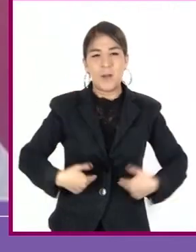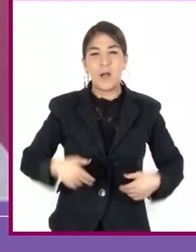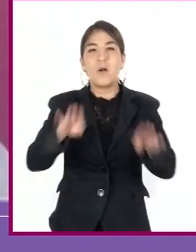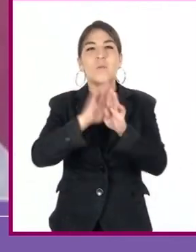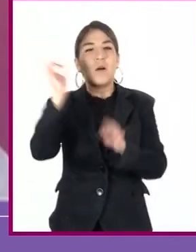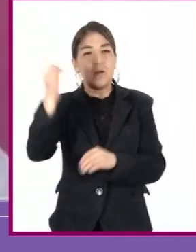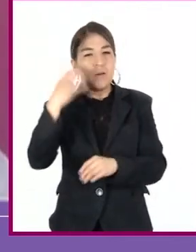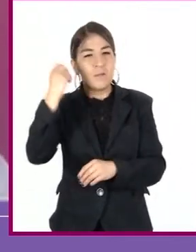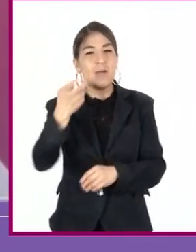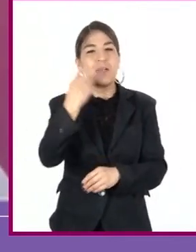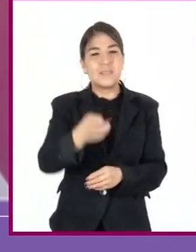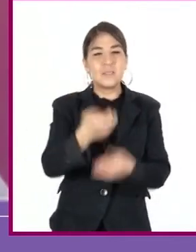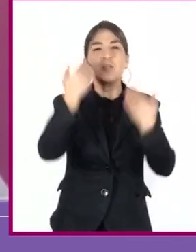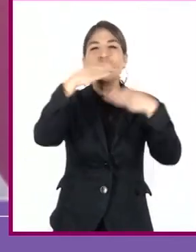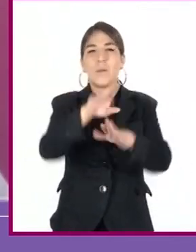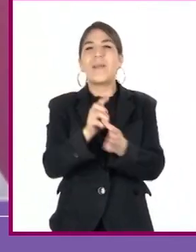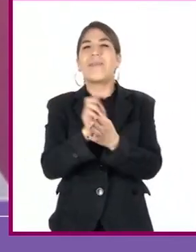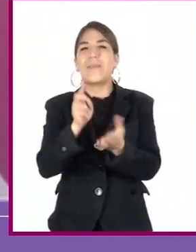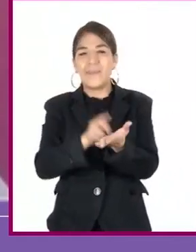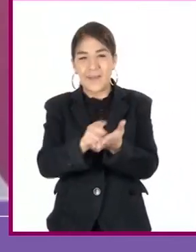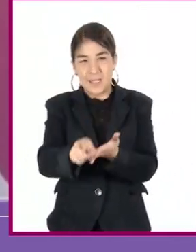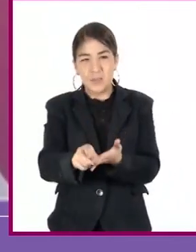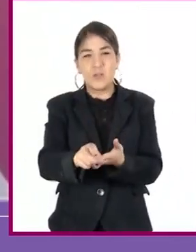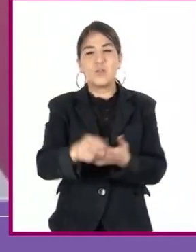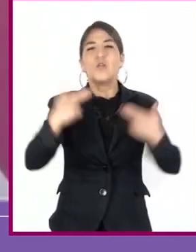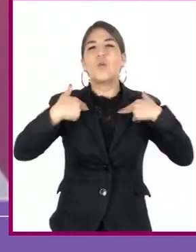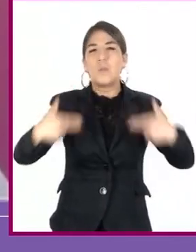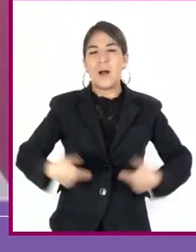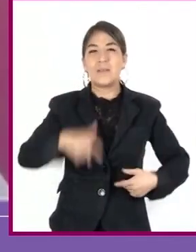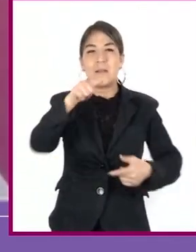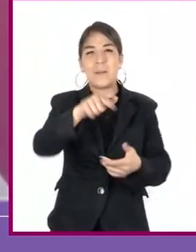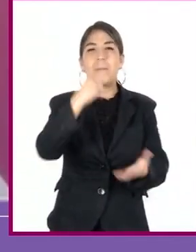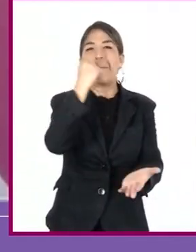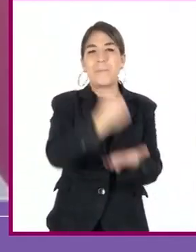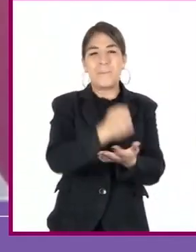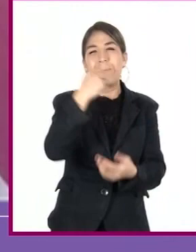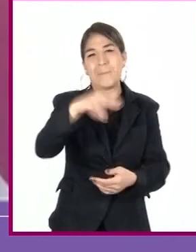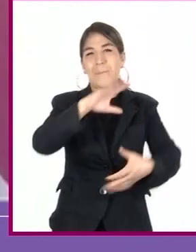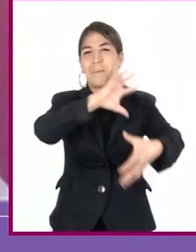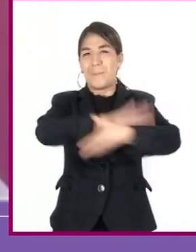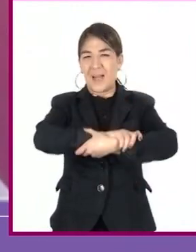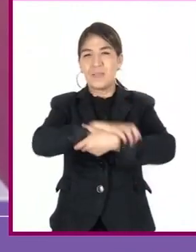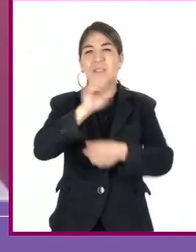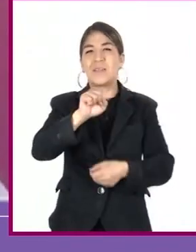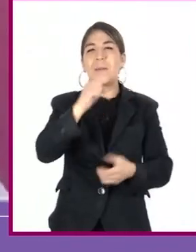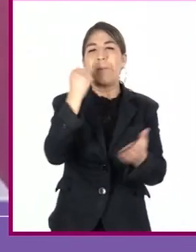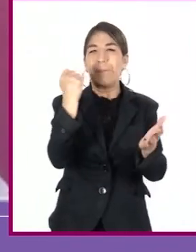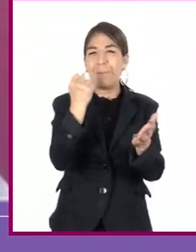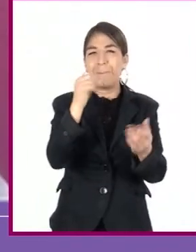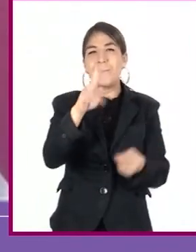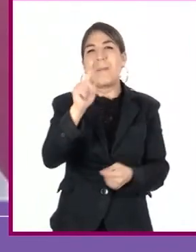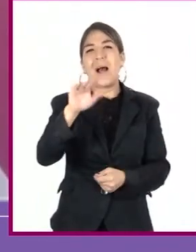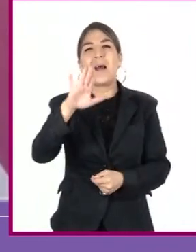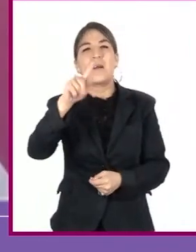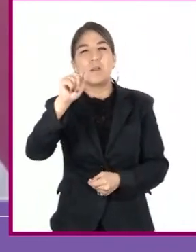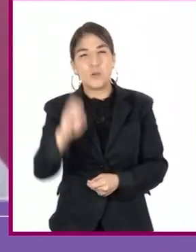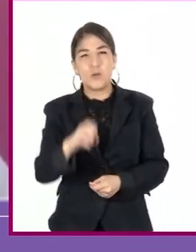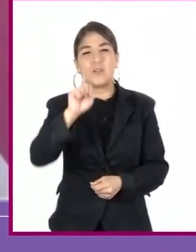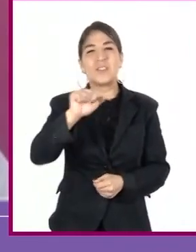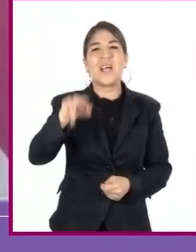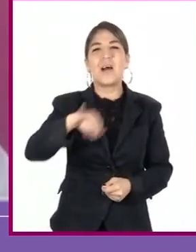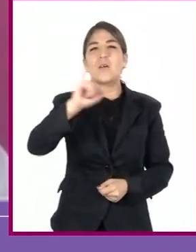sobre Derechos Humanos, también conocida como Pacto de San José, Pacto Internacional de Derechos